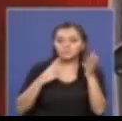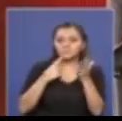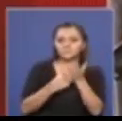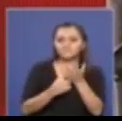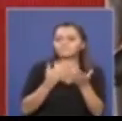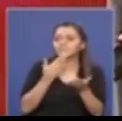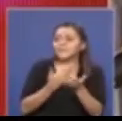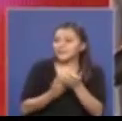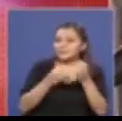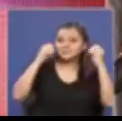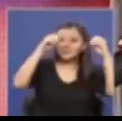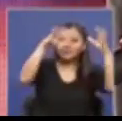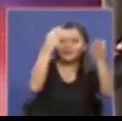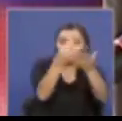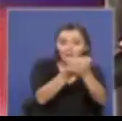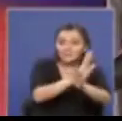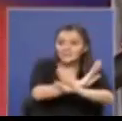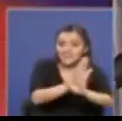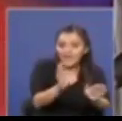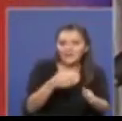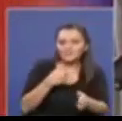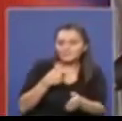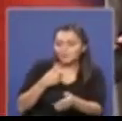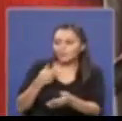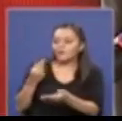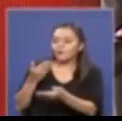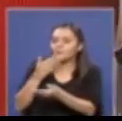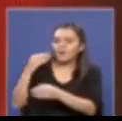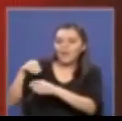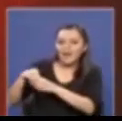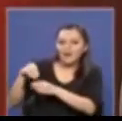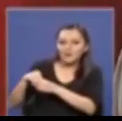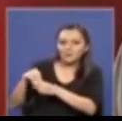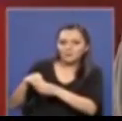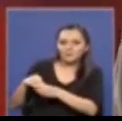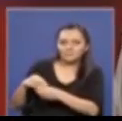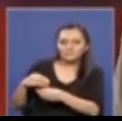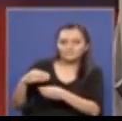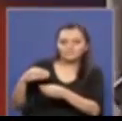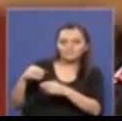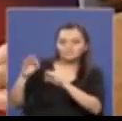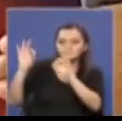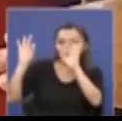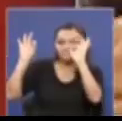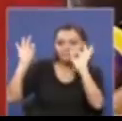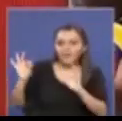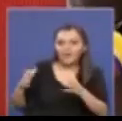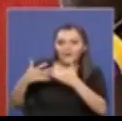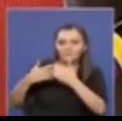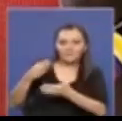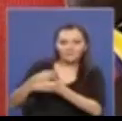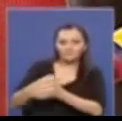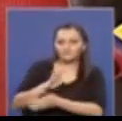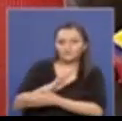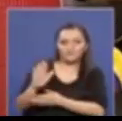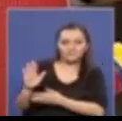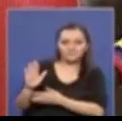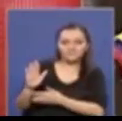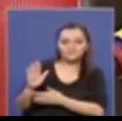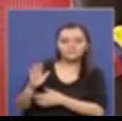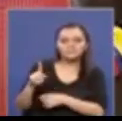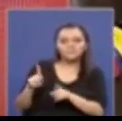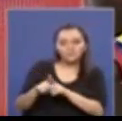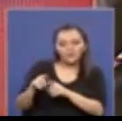eso no tuvimos que construir una hidroeléctrica de 280 millones de dólares. Pero han sido inversiones que nos han